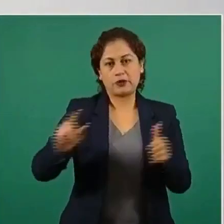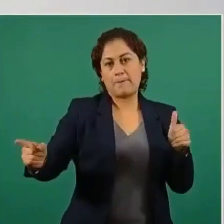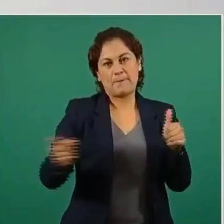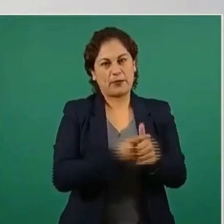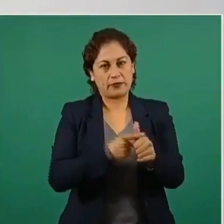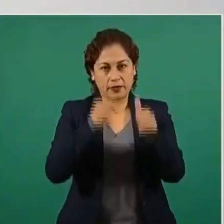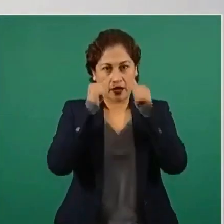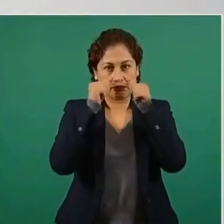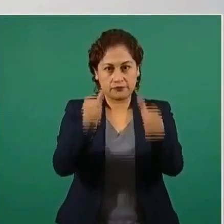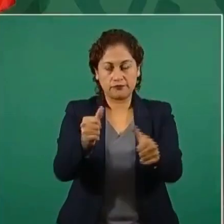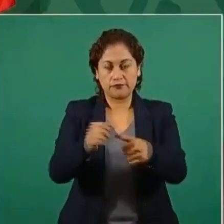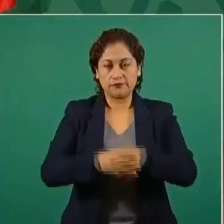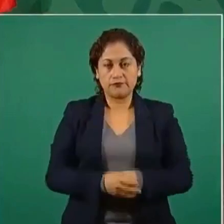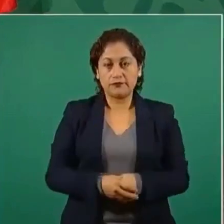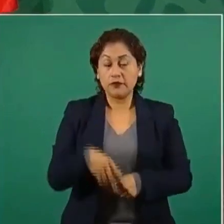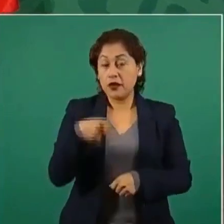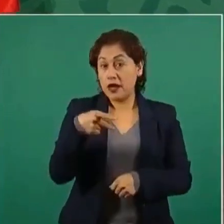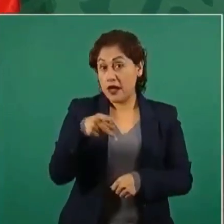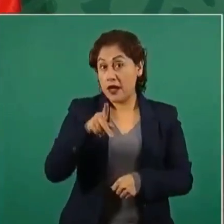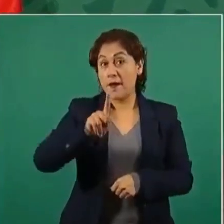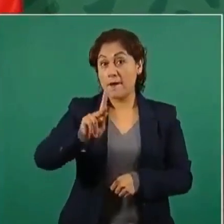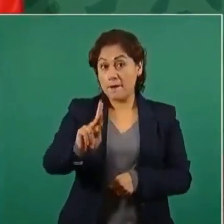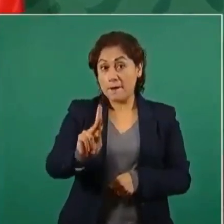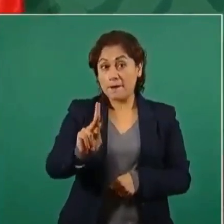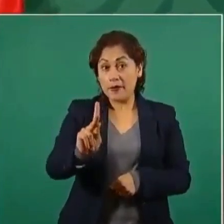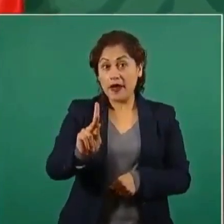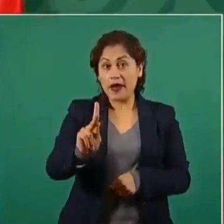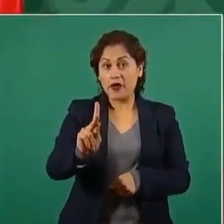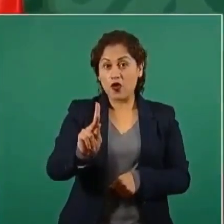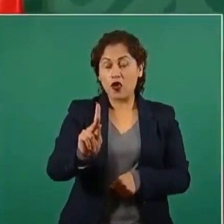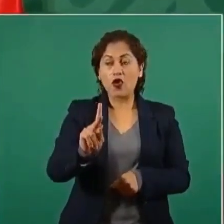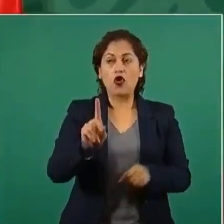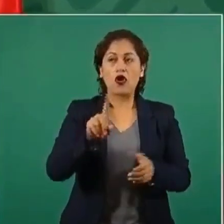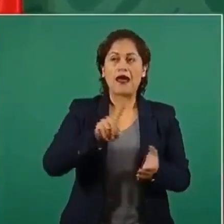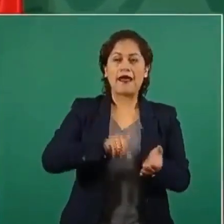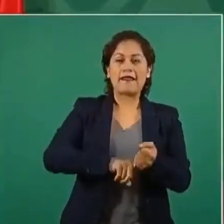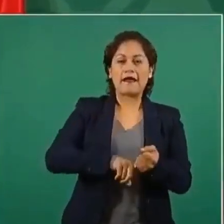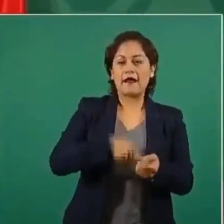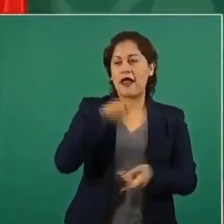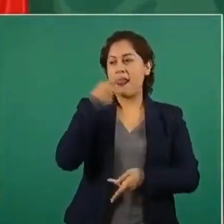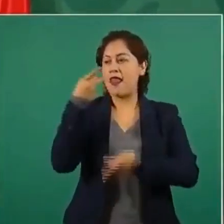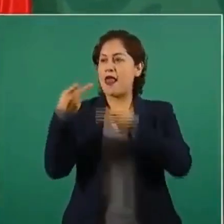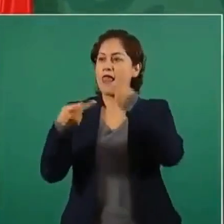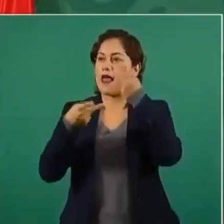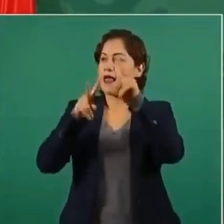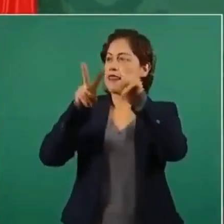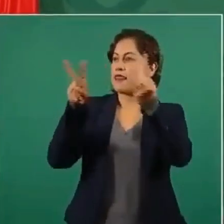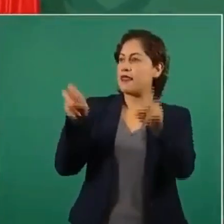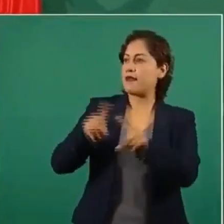aun cuando demagógicamente estemos hablando del cambio climático.